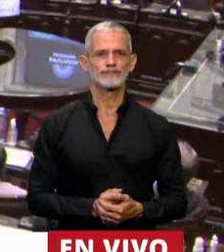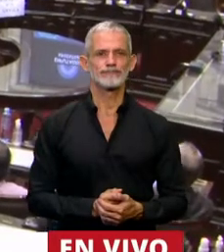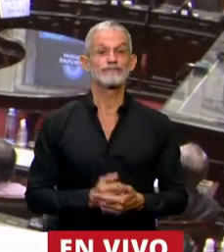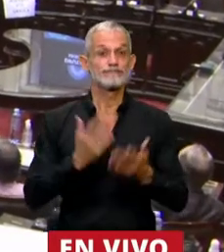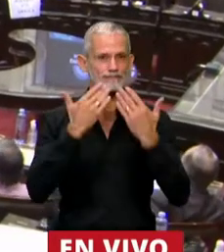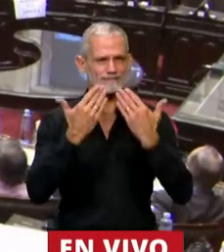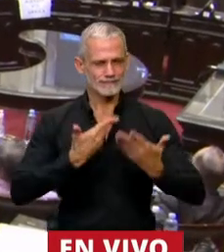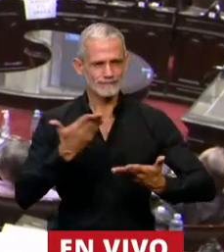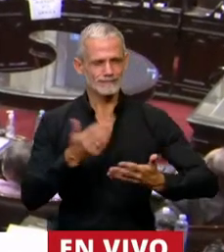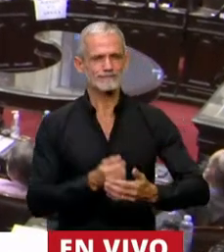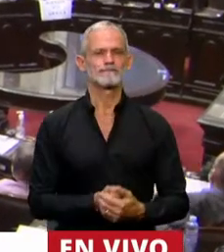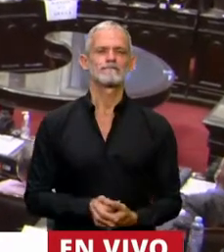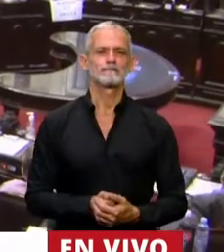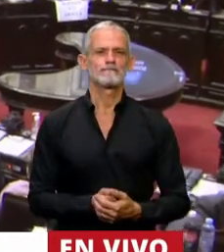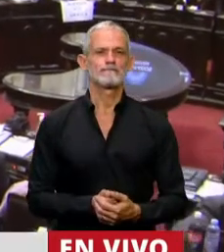Gracias, presidente.